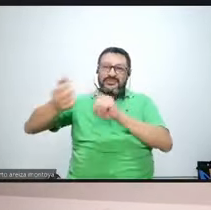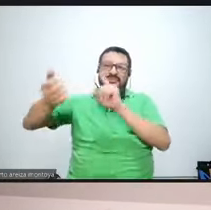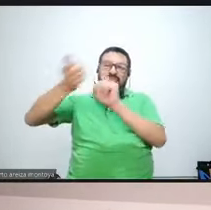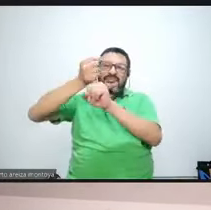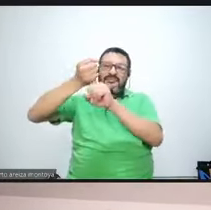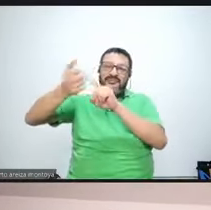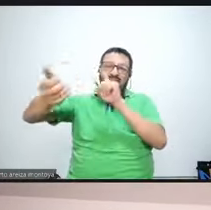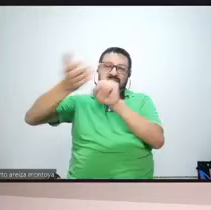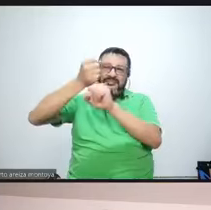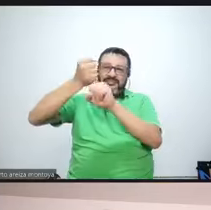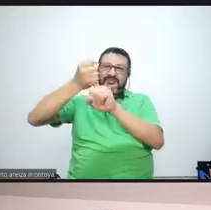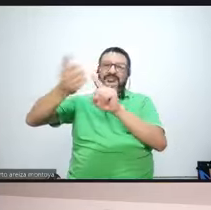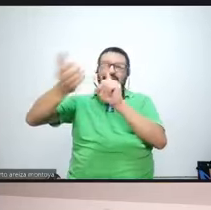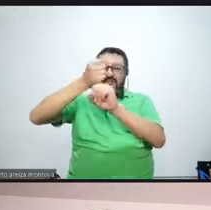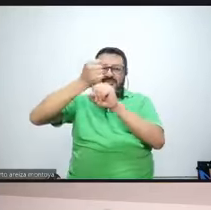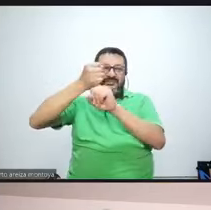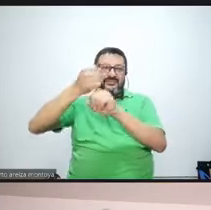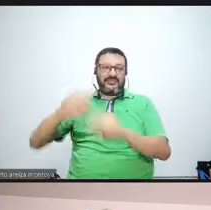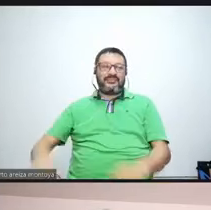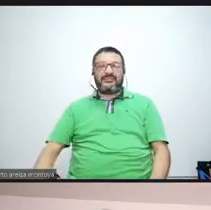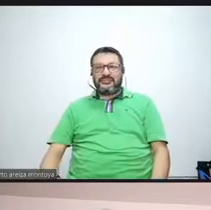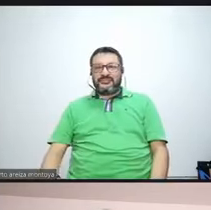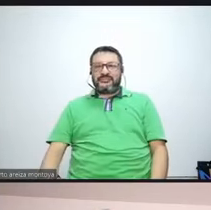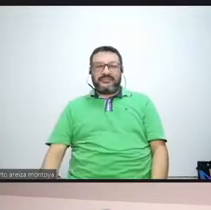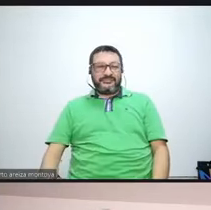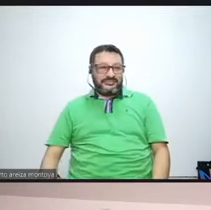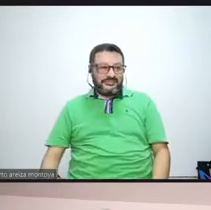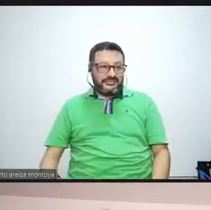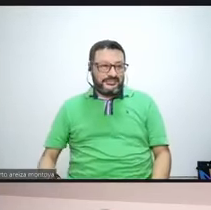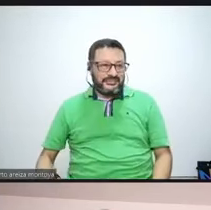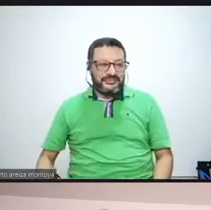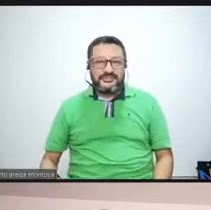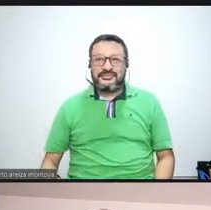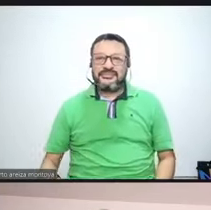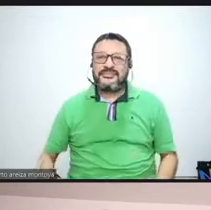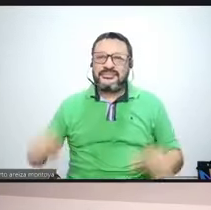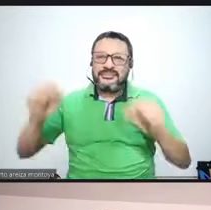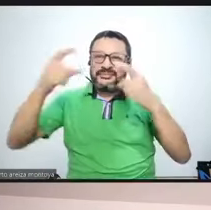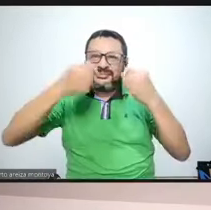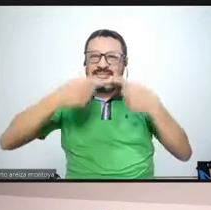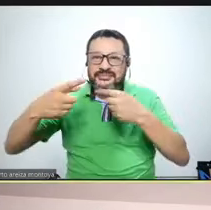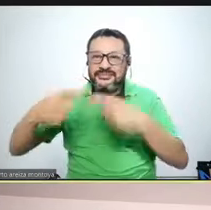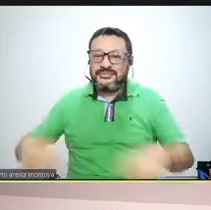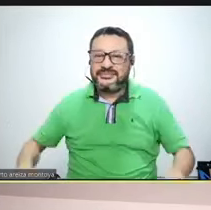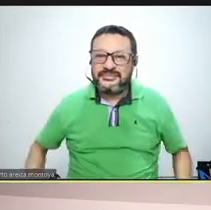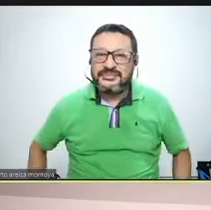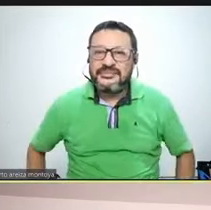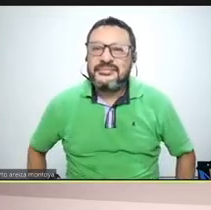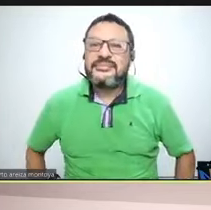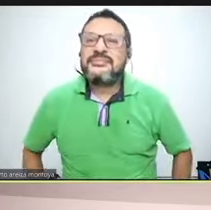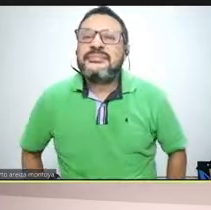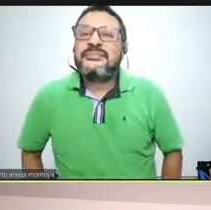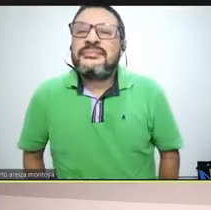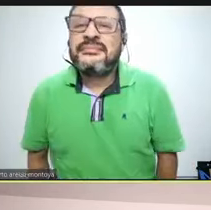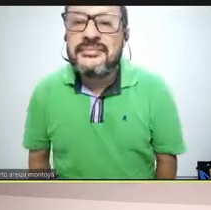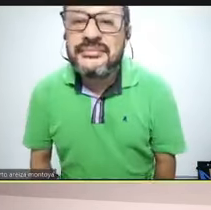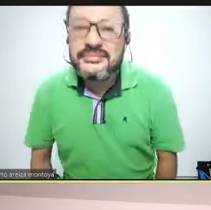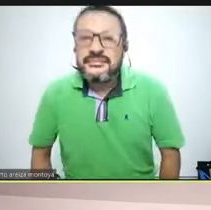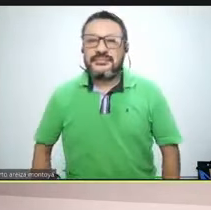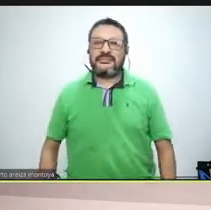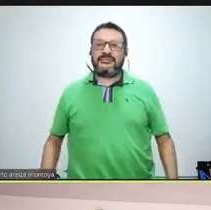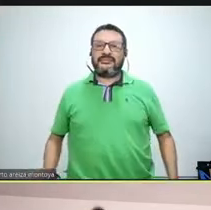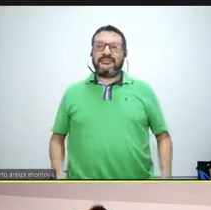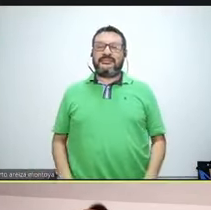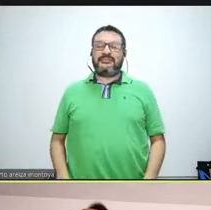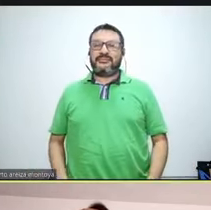nivel, diría uno, pues ya competitivo. Sí, lo que pasa es que, bueno, ¿por qué